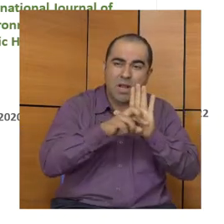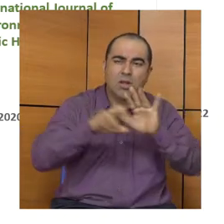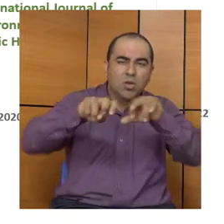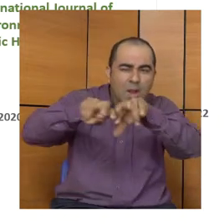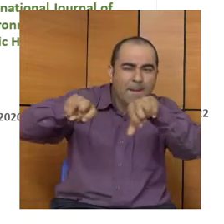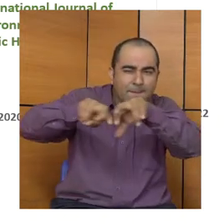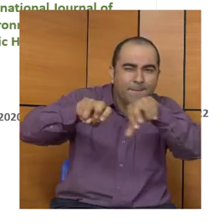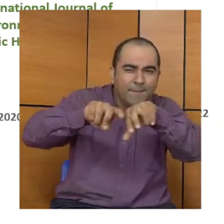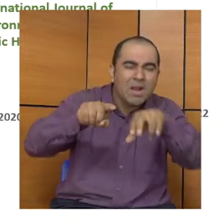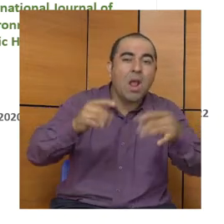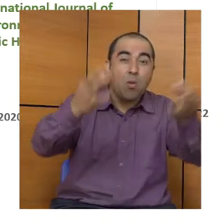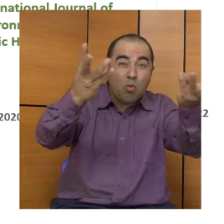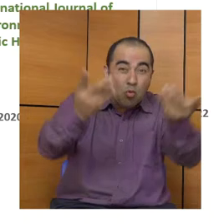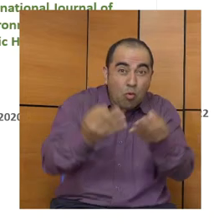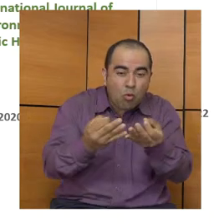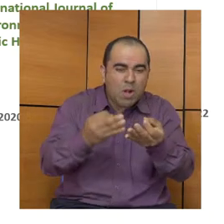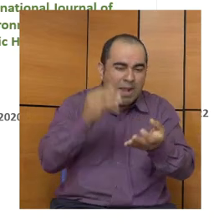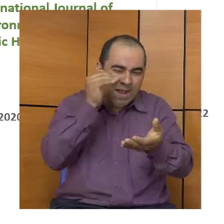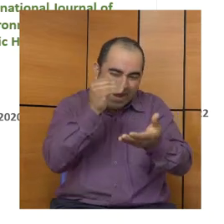nos han llevado